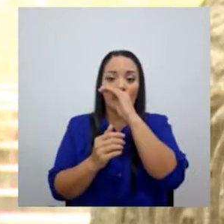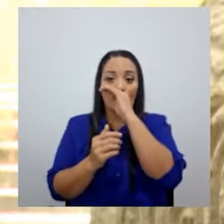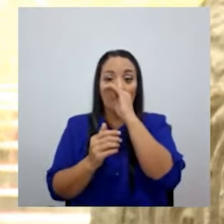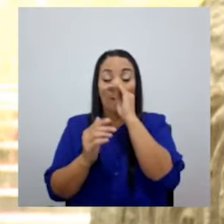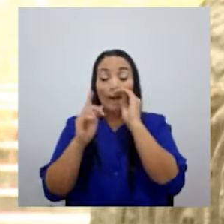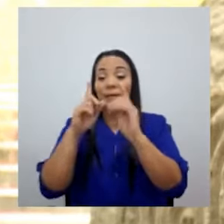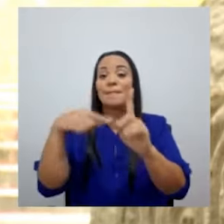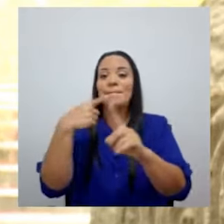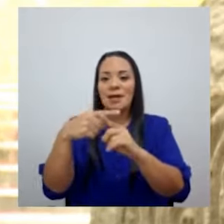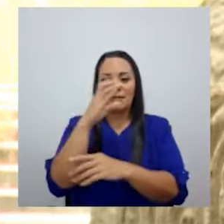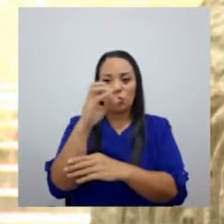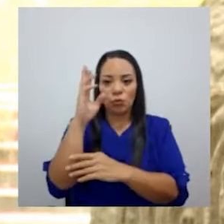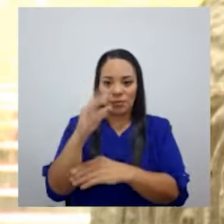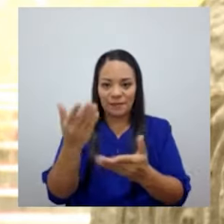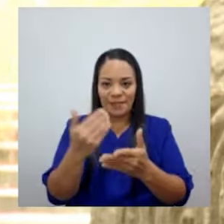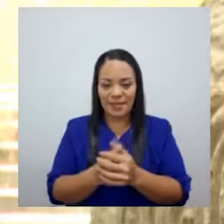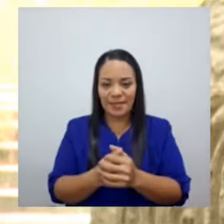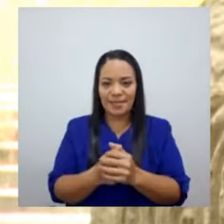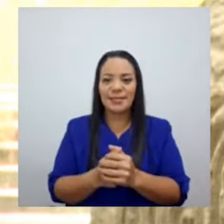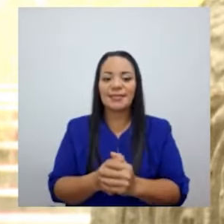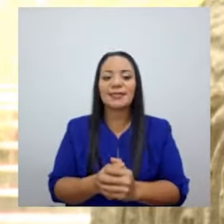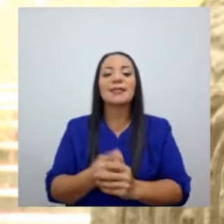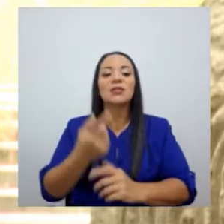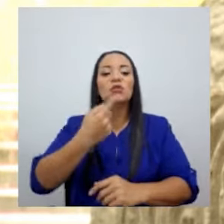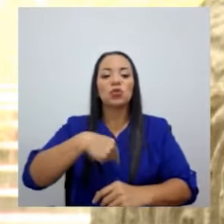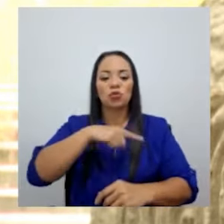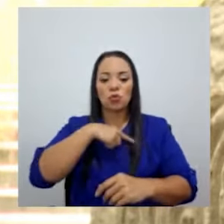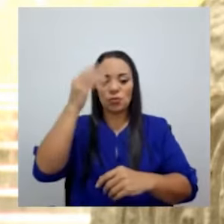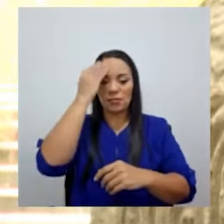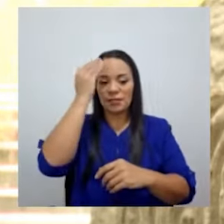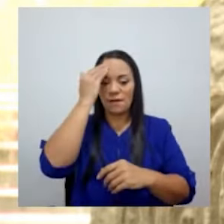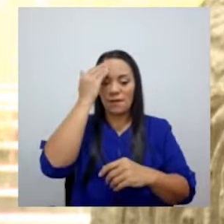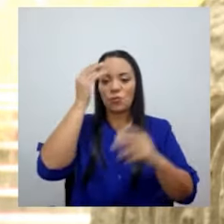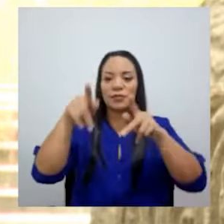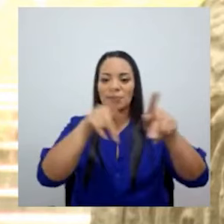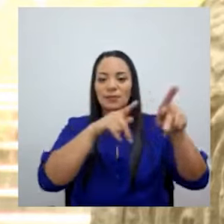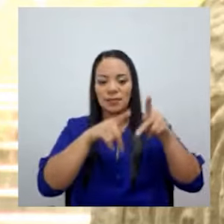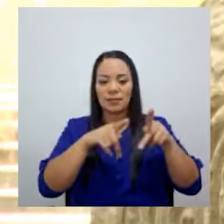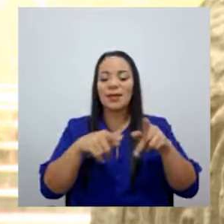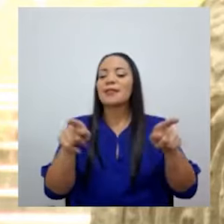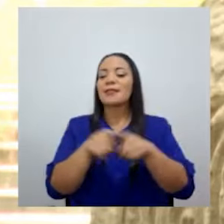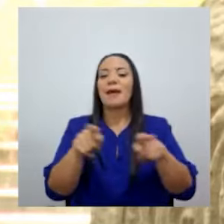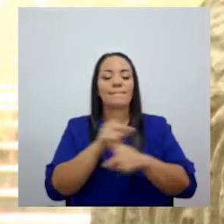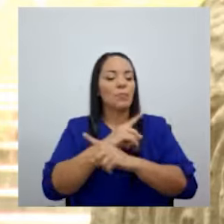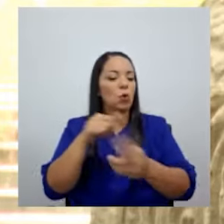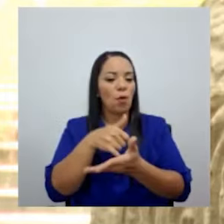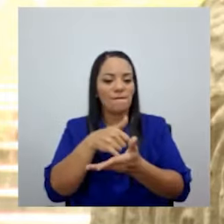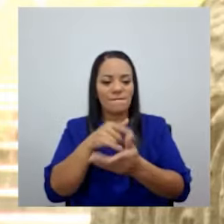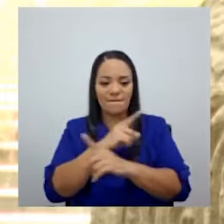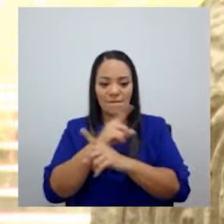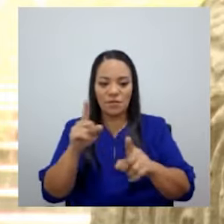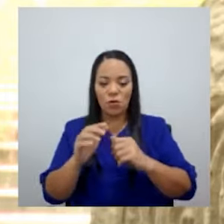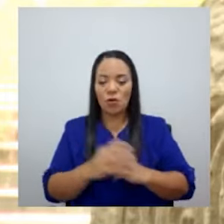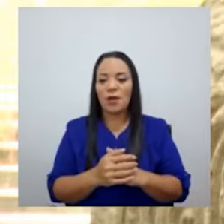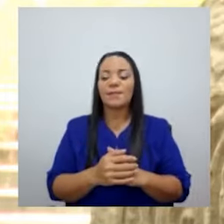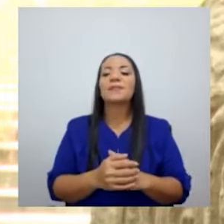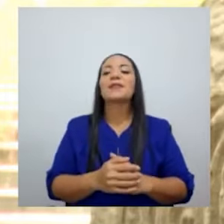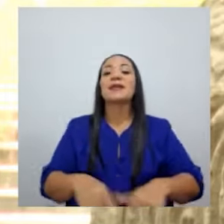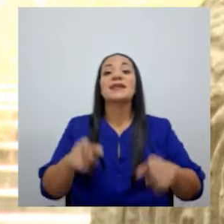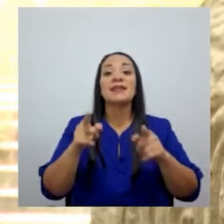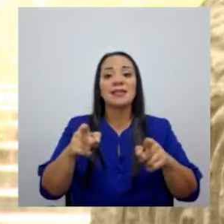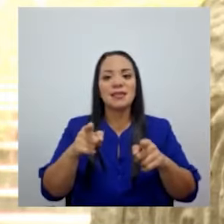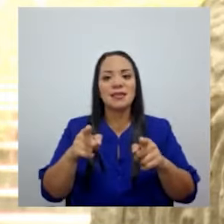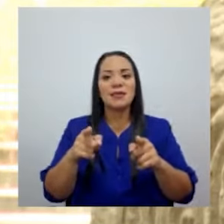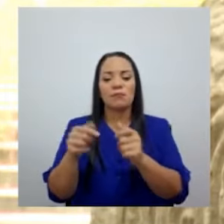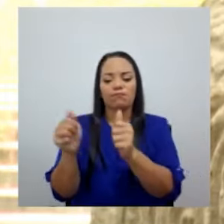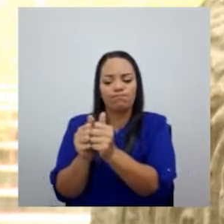adicionalmente, costarricenses, y porque nosotros sabemos que los ciudadanos tampoco aflojan y están codo a